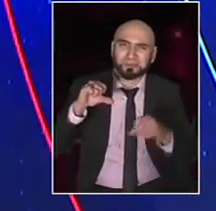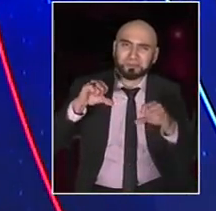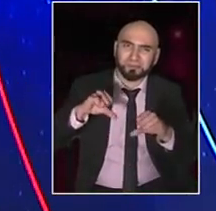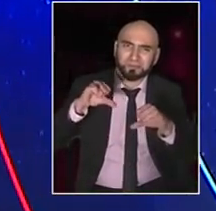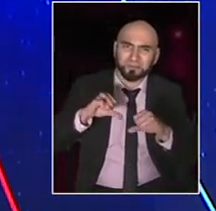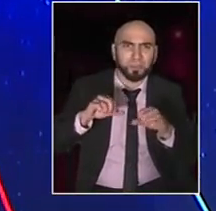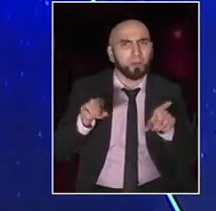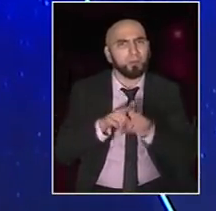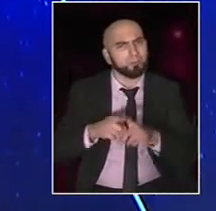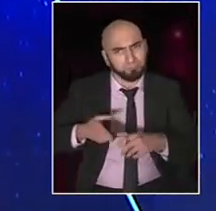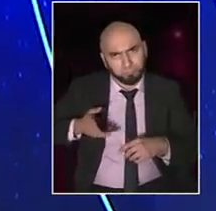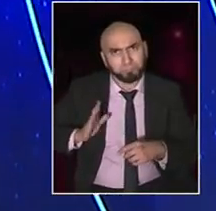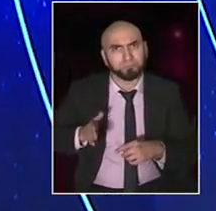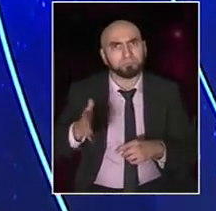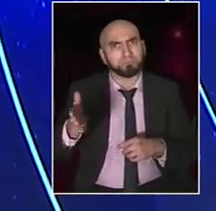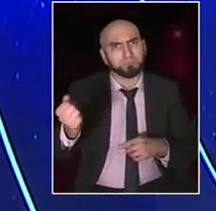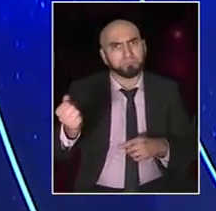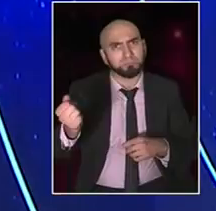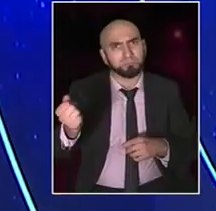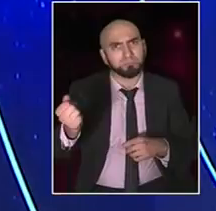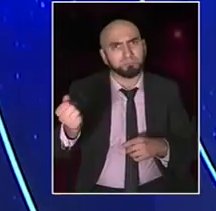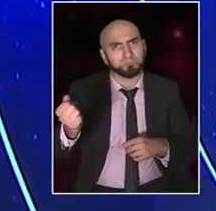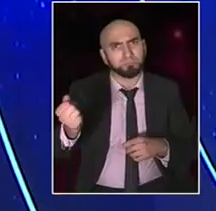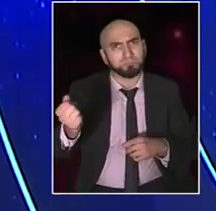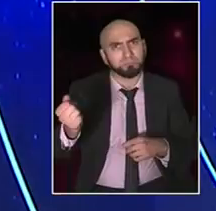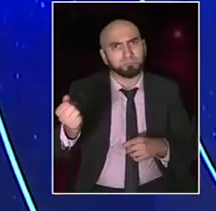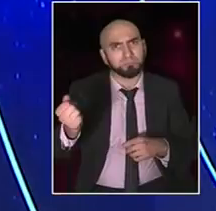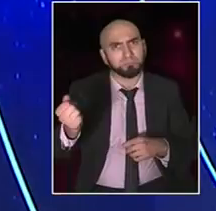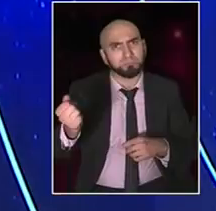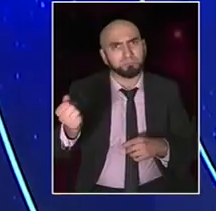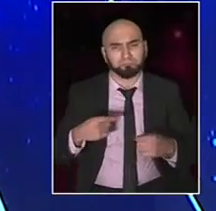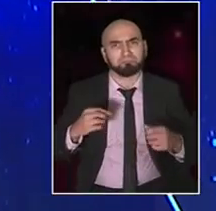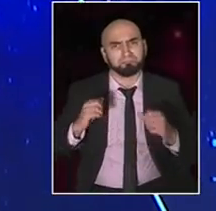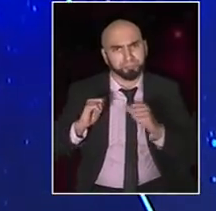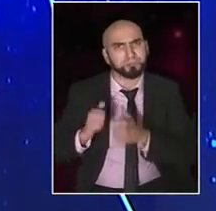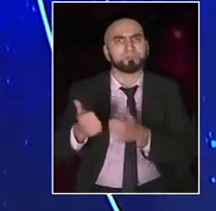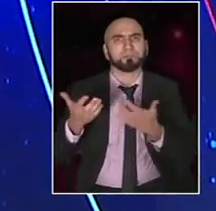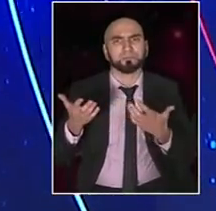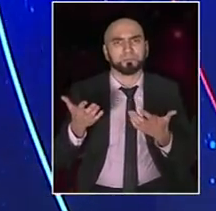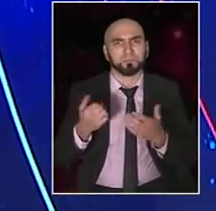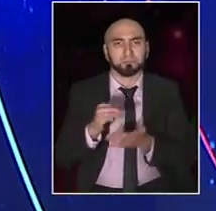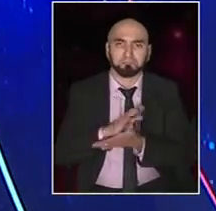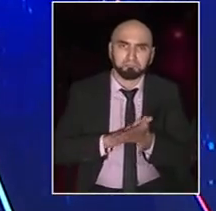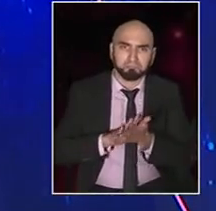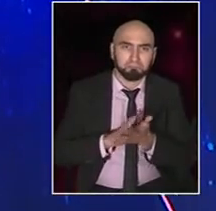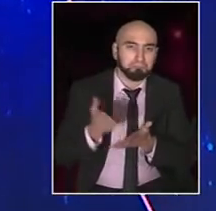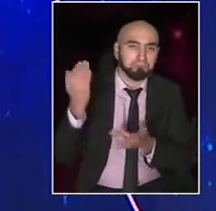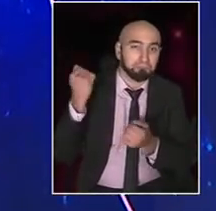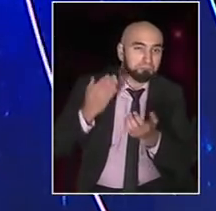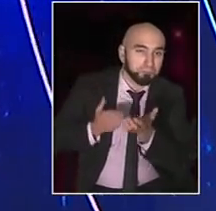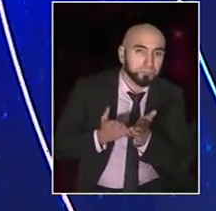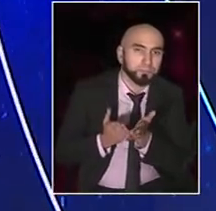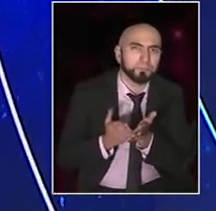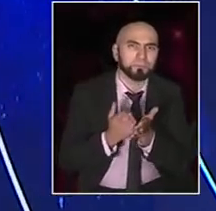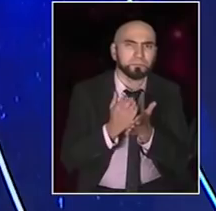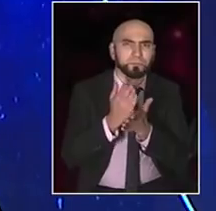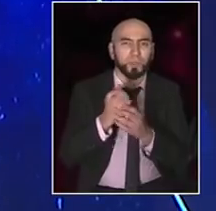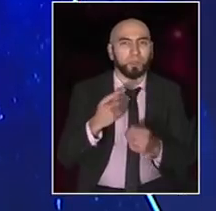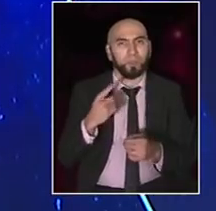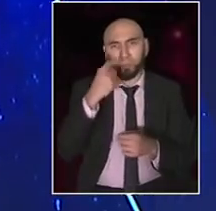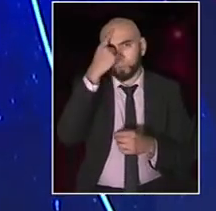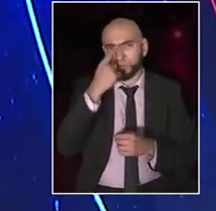mantuvieron siempre altas las aspiraciones para desafiar la frontera, fundando, por ejemplo, en los comienzos de la República el Museo Nacional de